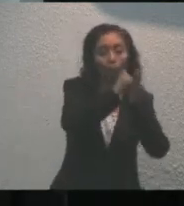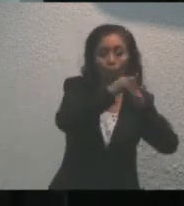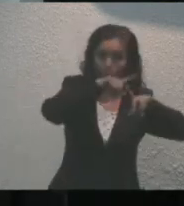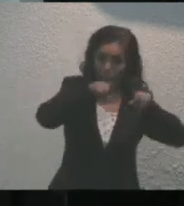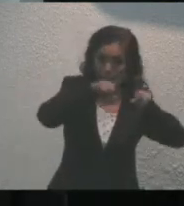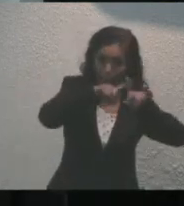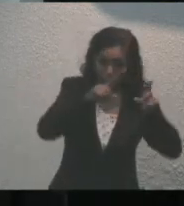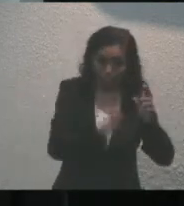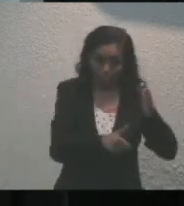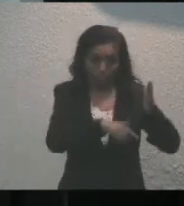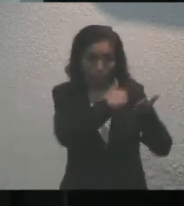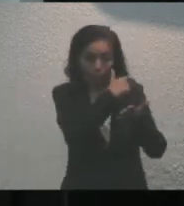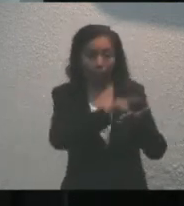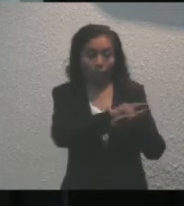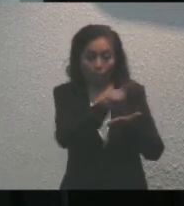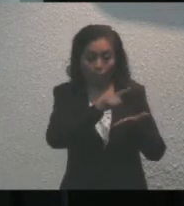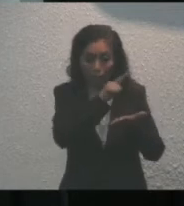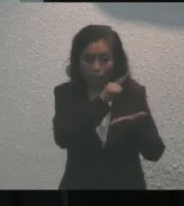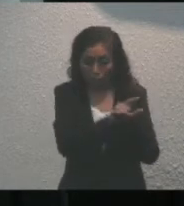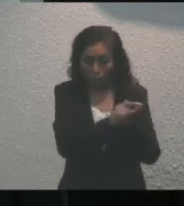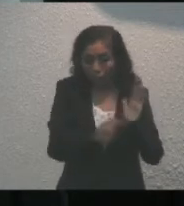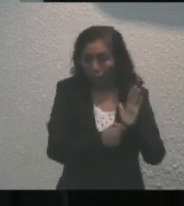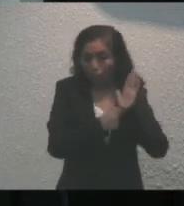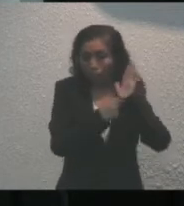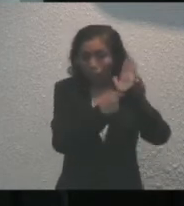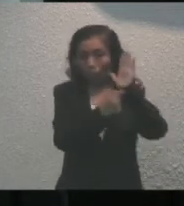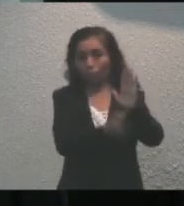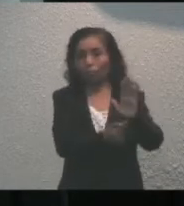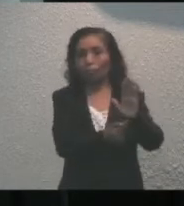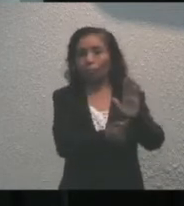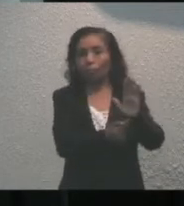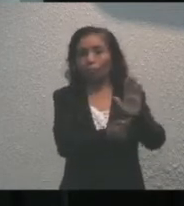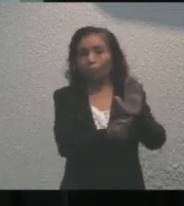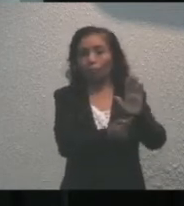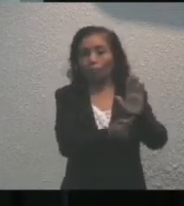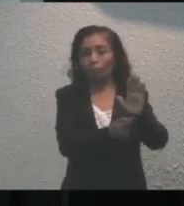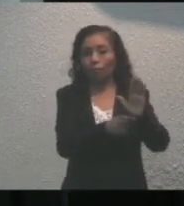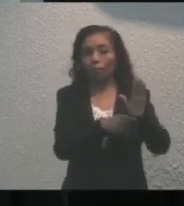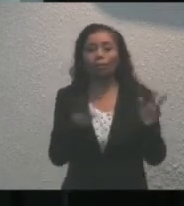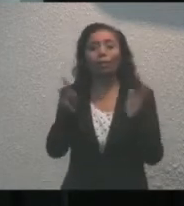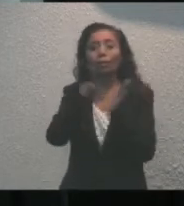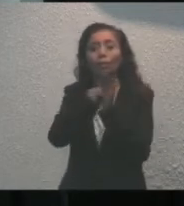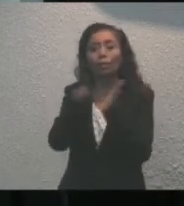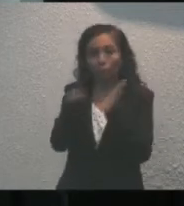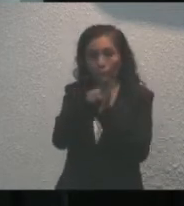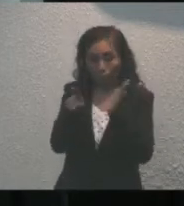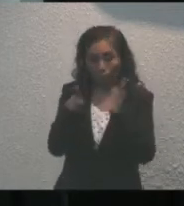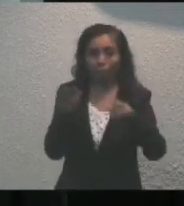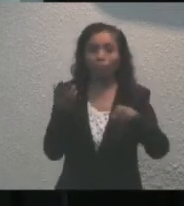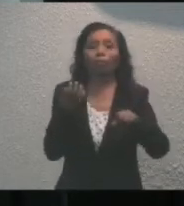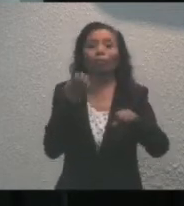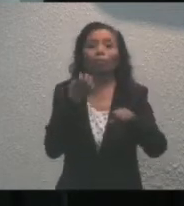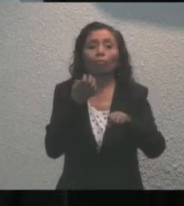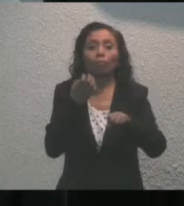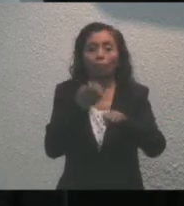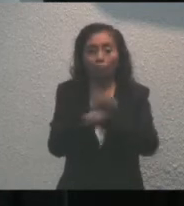decreto entrará en vigor al día siguiente de su publicación en el periódico oficial del Estado de Quintana